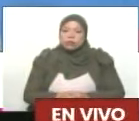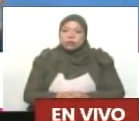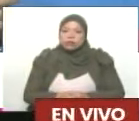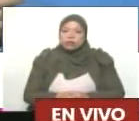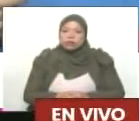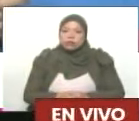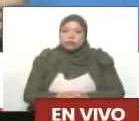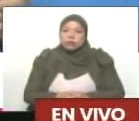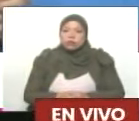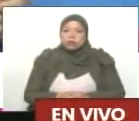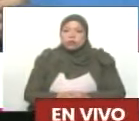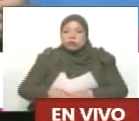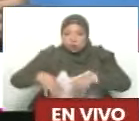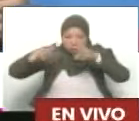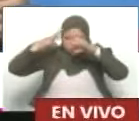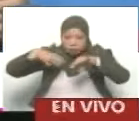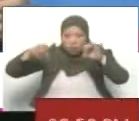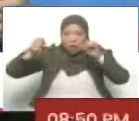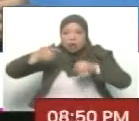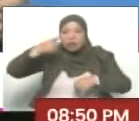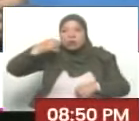Con el asalto de la Embajada de México,